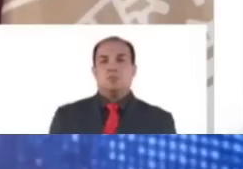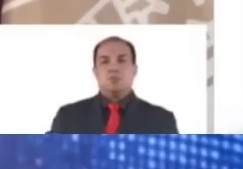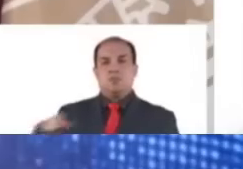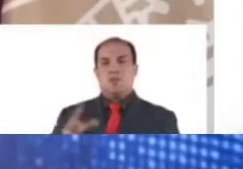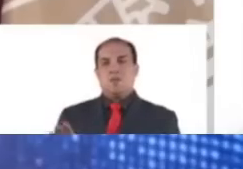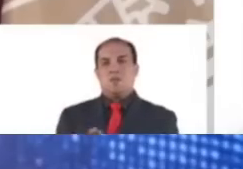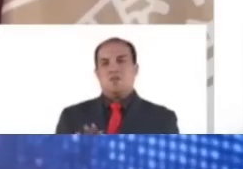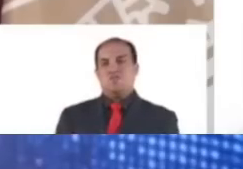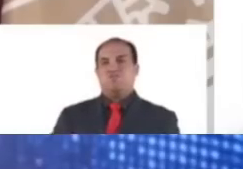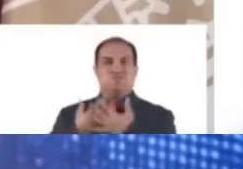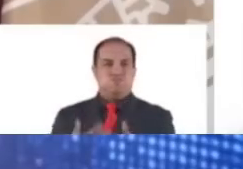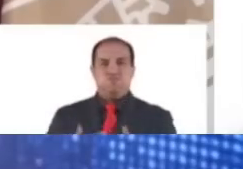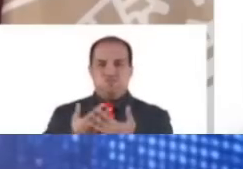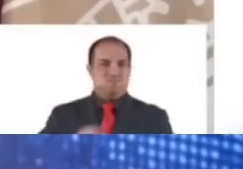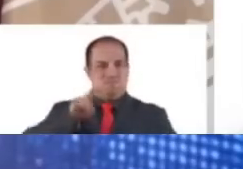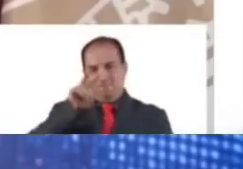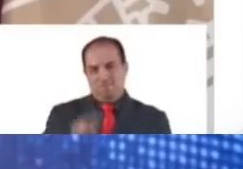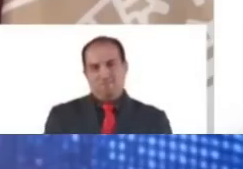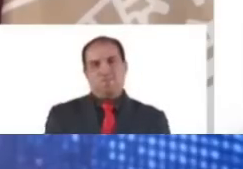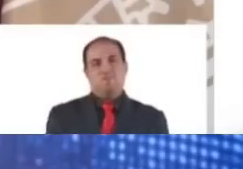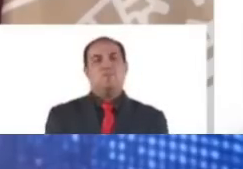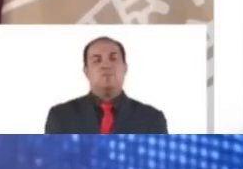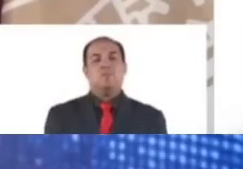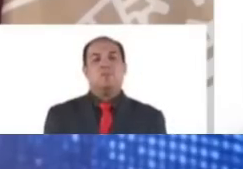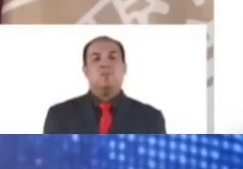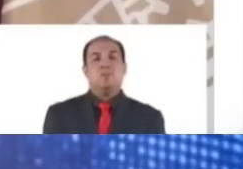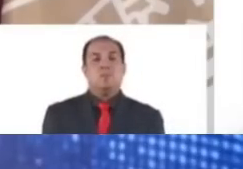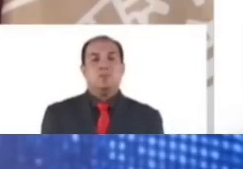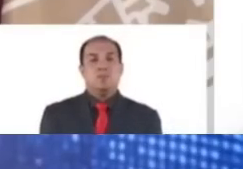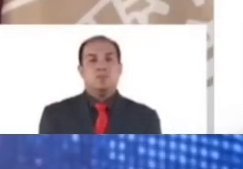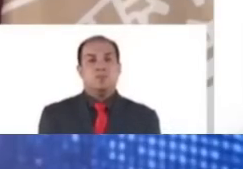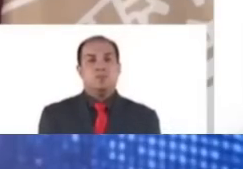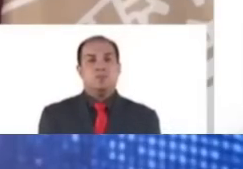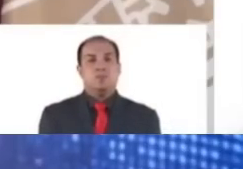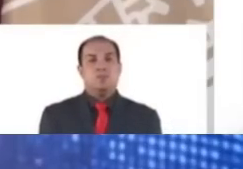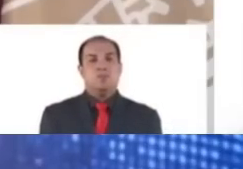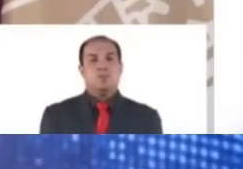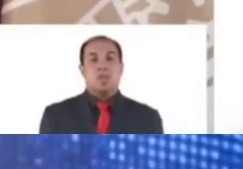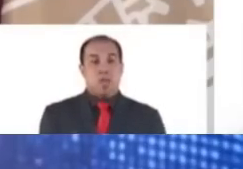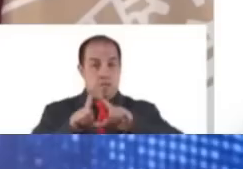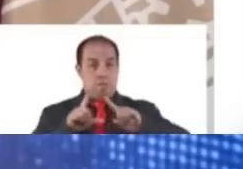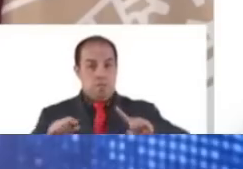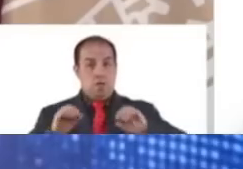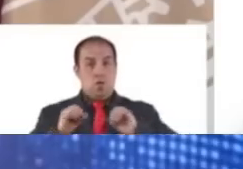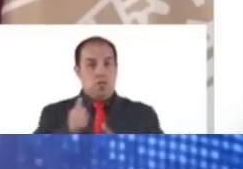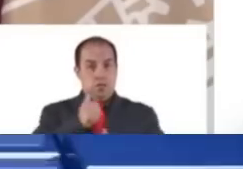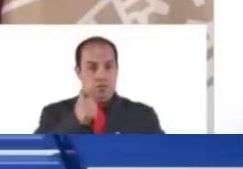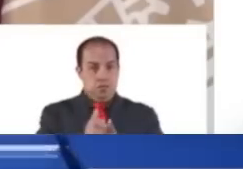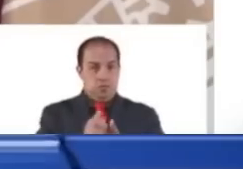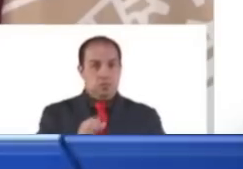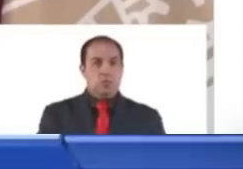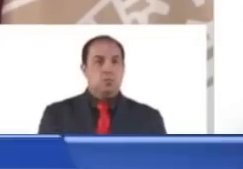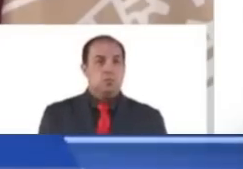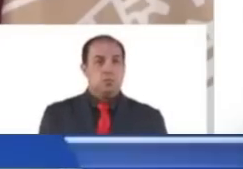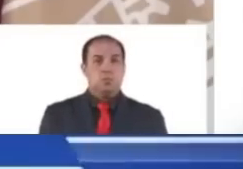Se cansó la jefa de gobierno de la Ciudad de México, Claudia Sheinbaum, y el día de hoy en conferencia de prensa, vean lo que